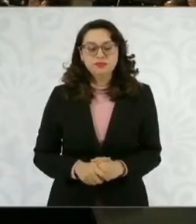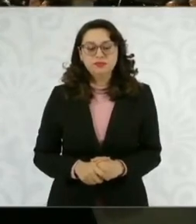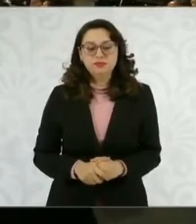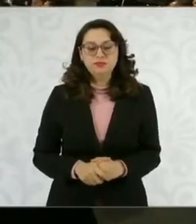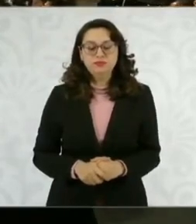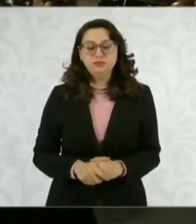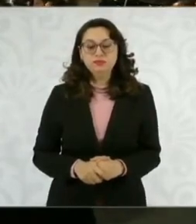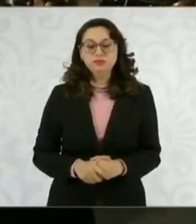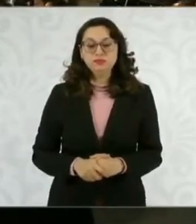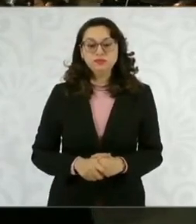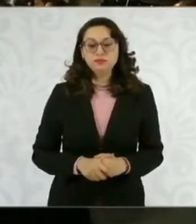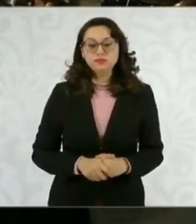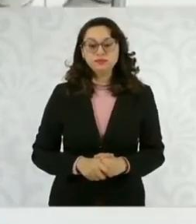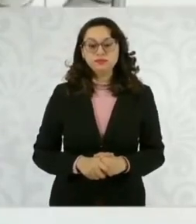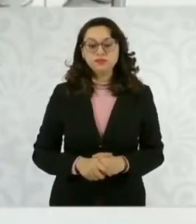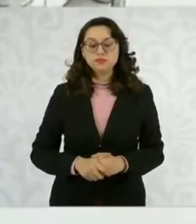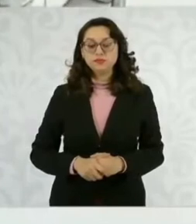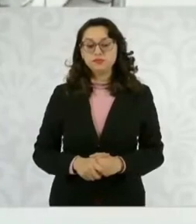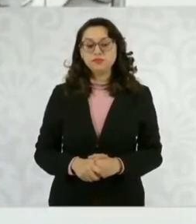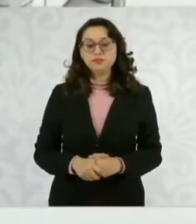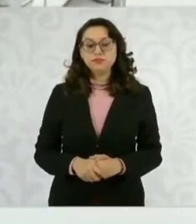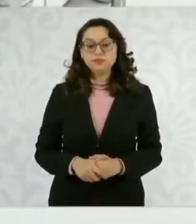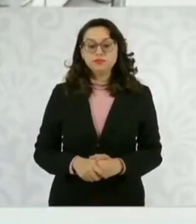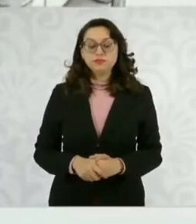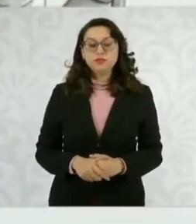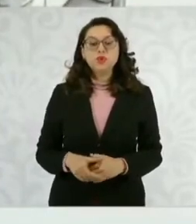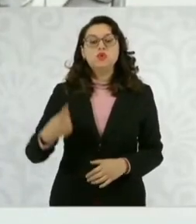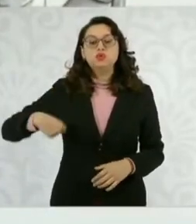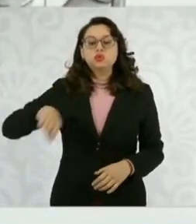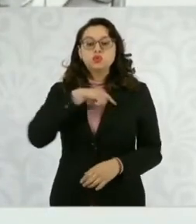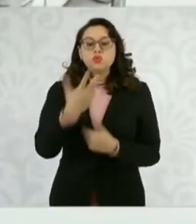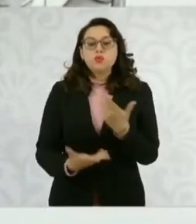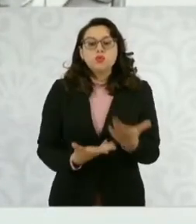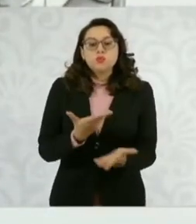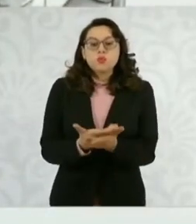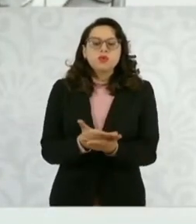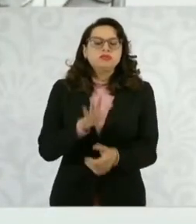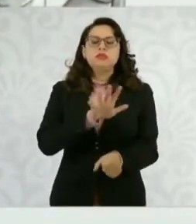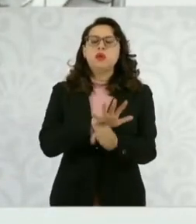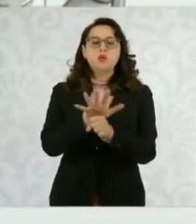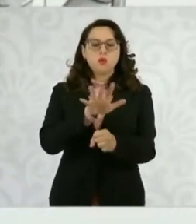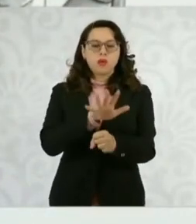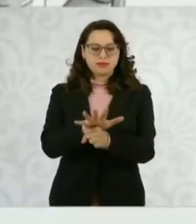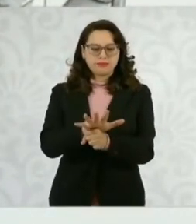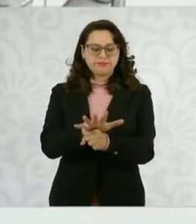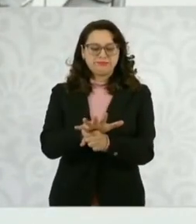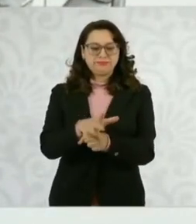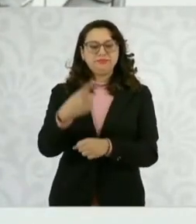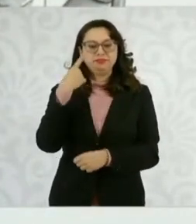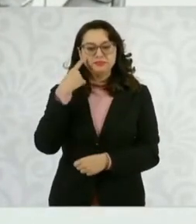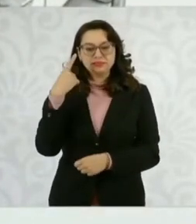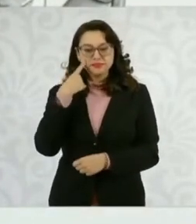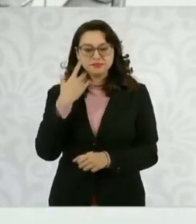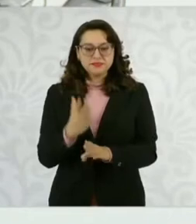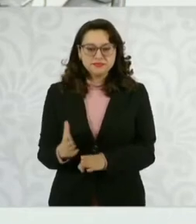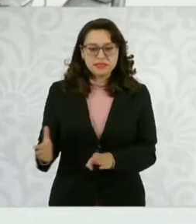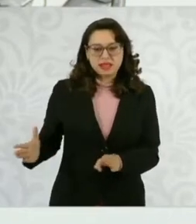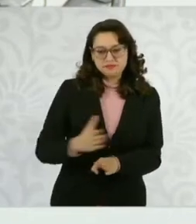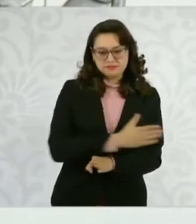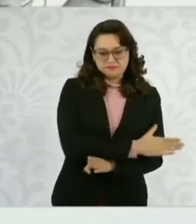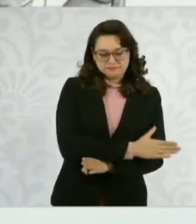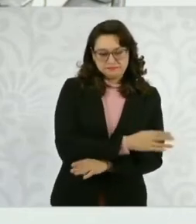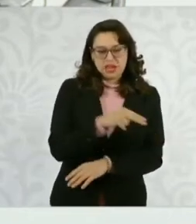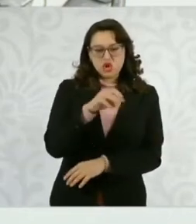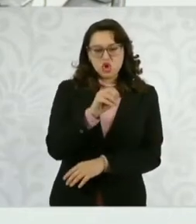Lo que estamos planteando nosotros es que, a diferencia de todo el periodo neoliberal,